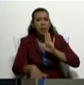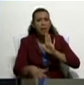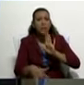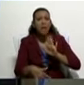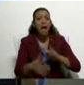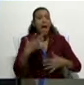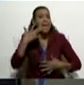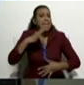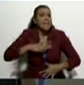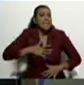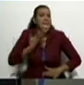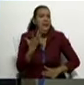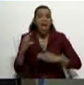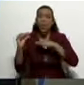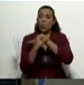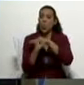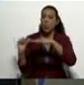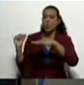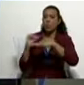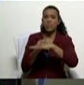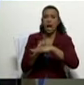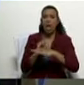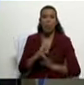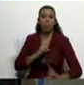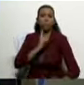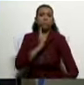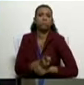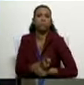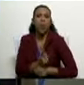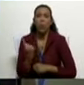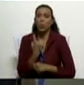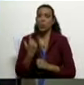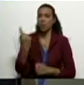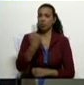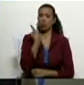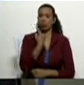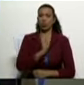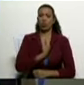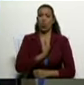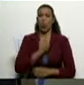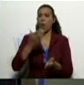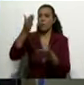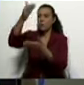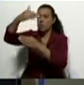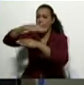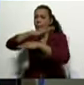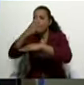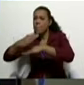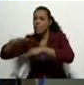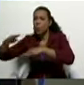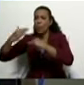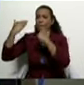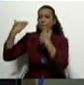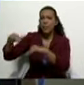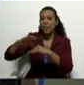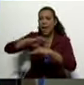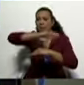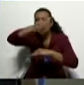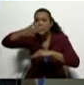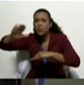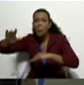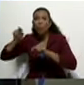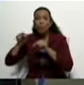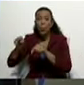la pretensión de Guyana de disponer unilateralmente de un mar pendiente por delimitar de